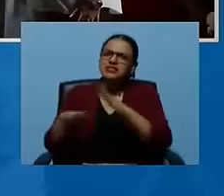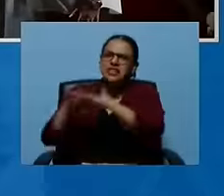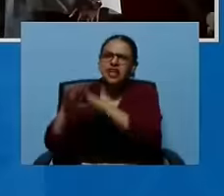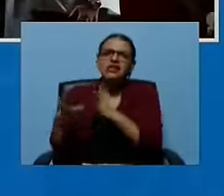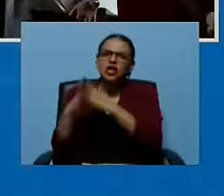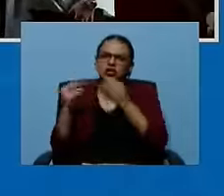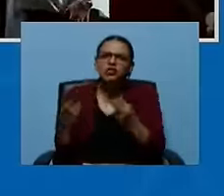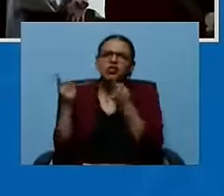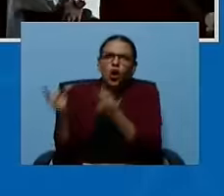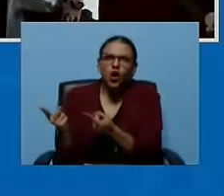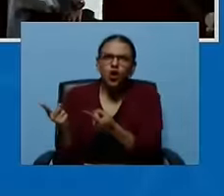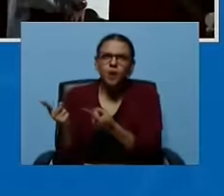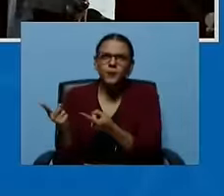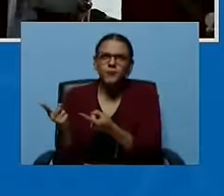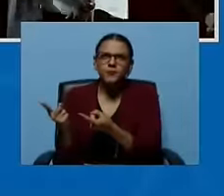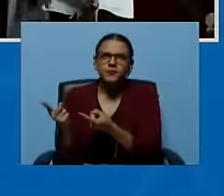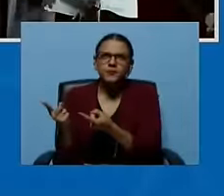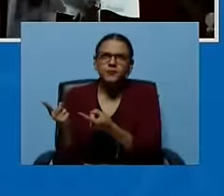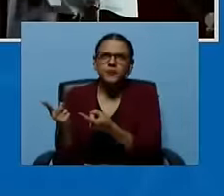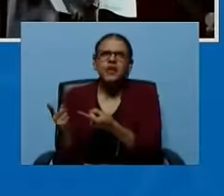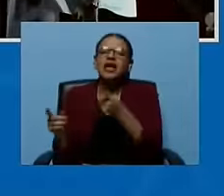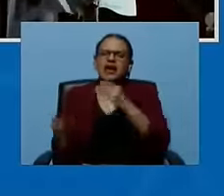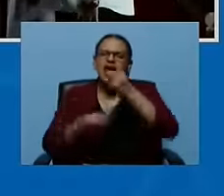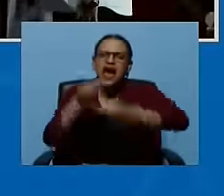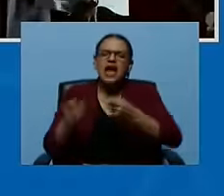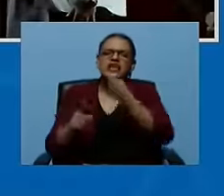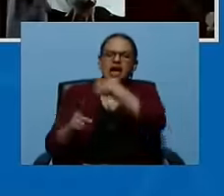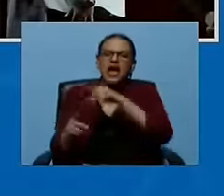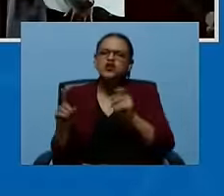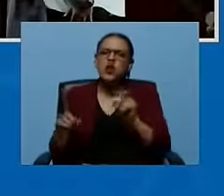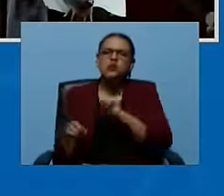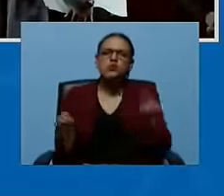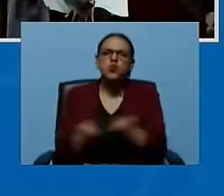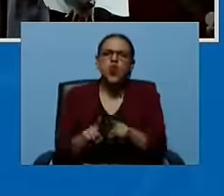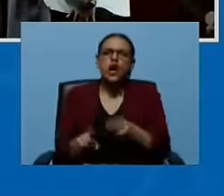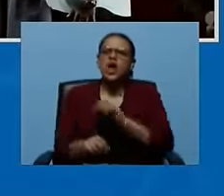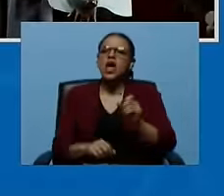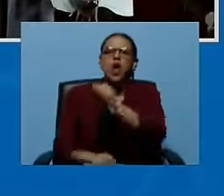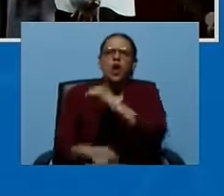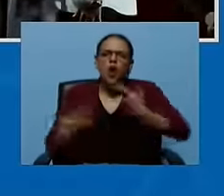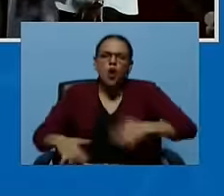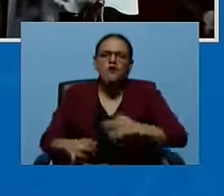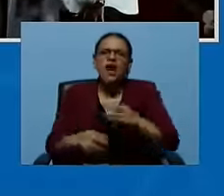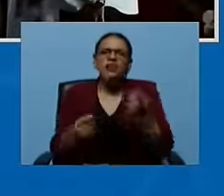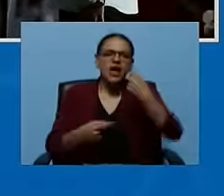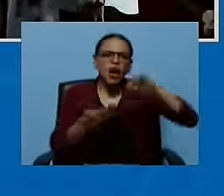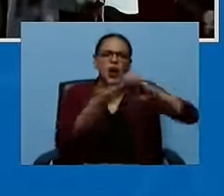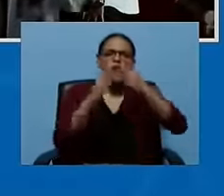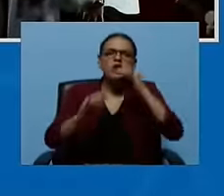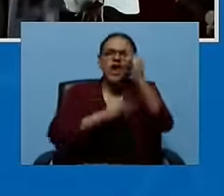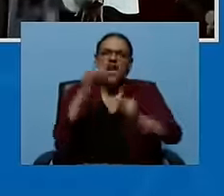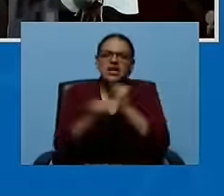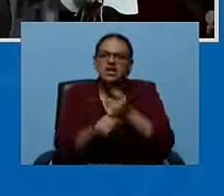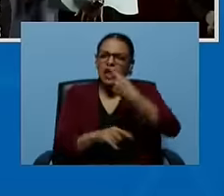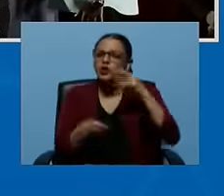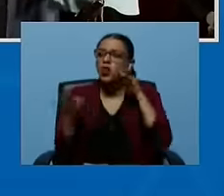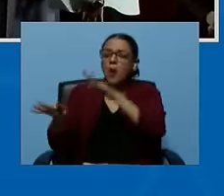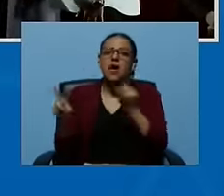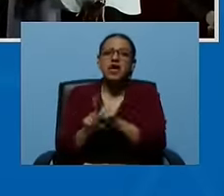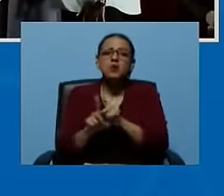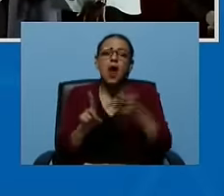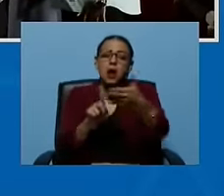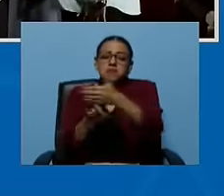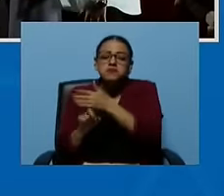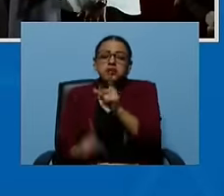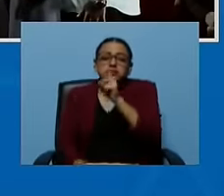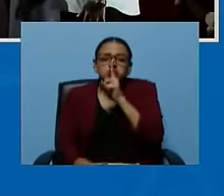esto a la mirada cobarde de la comunidad internacional, a la vista gorda de la comunidad internacional,